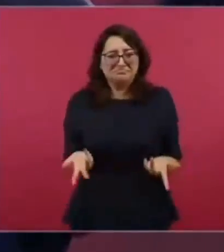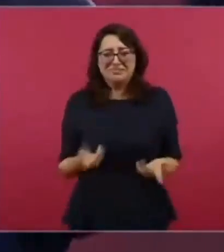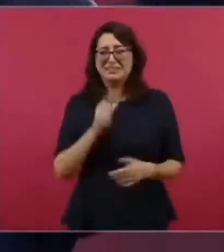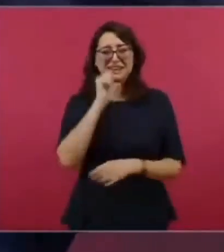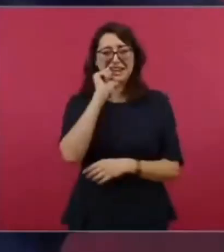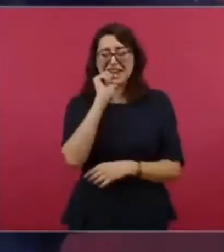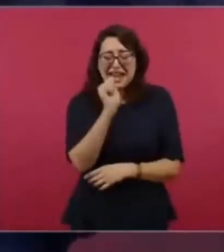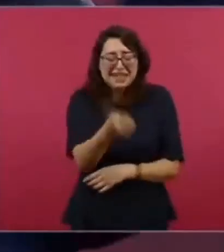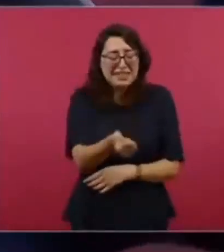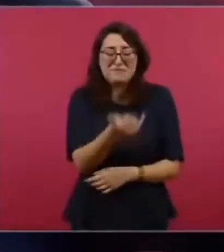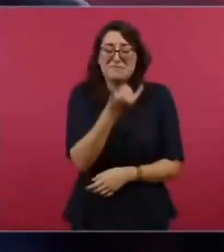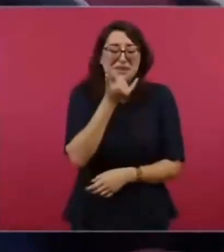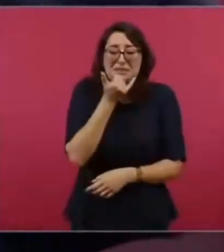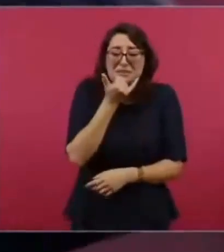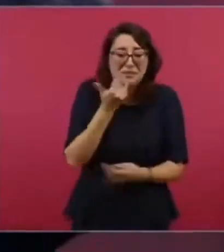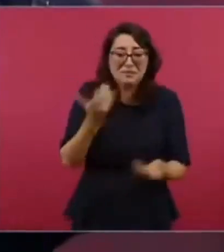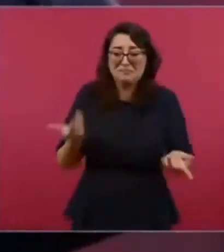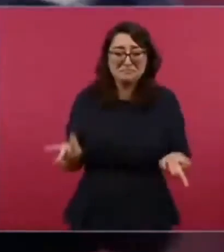no